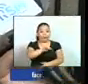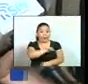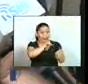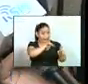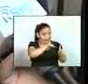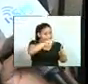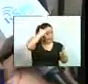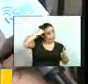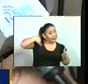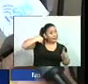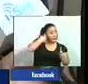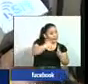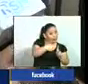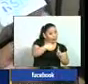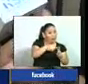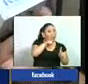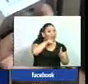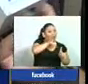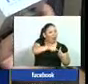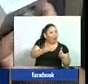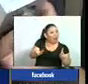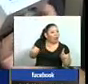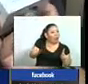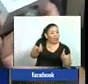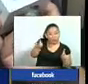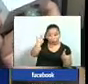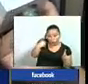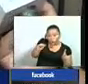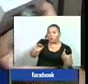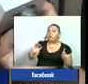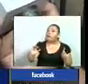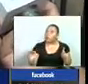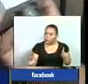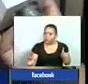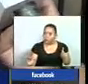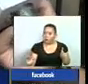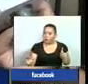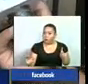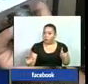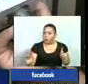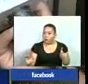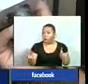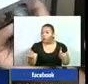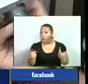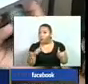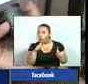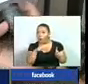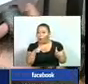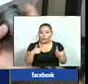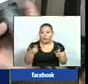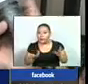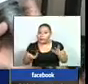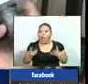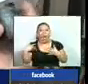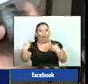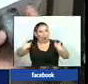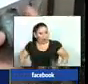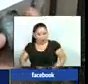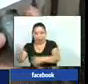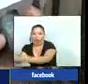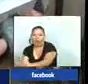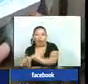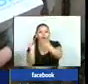fue quien le dio muerte al menor víctima y escondieron el cuerpo posteriormente,